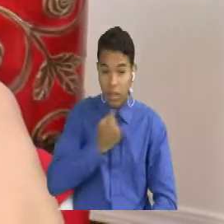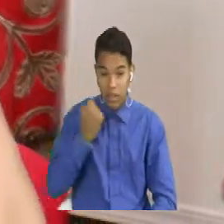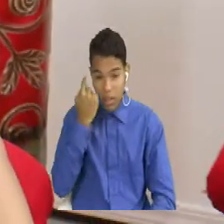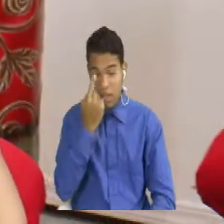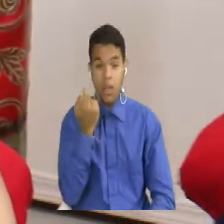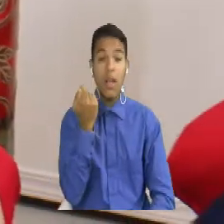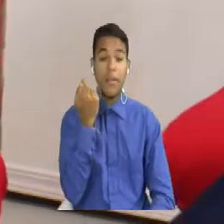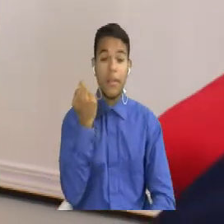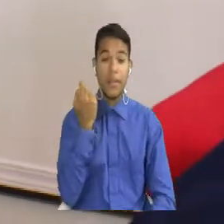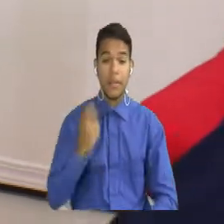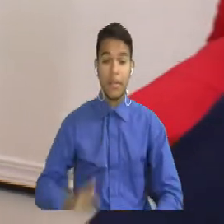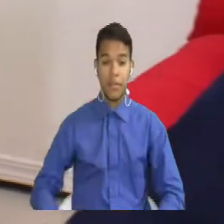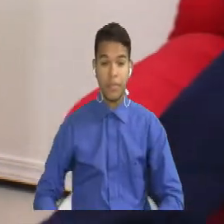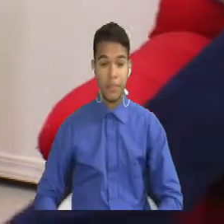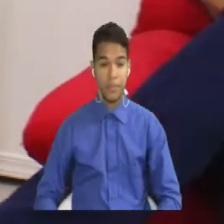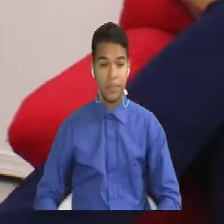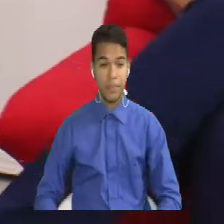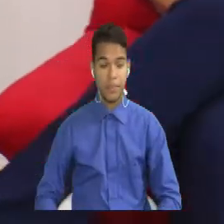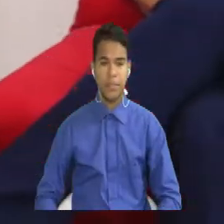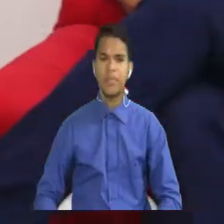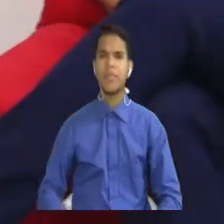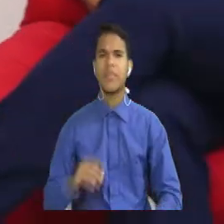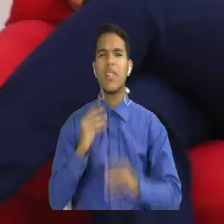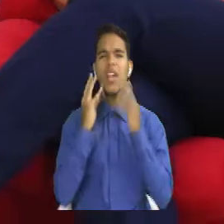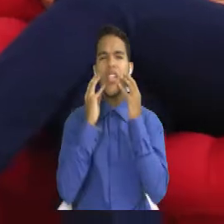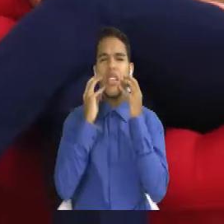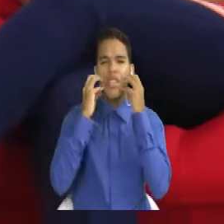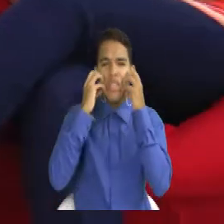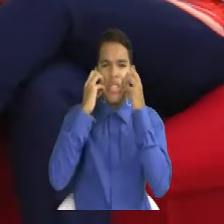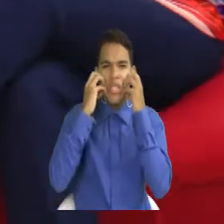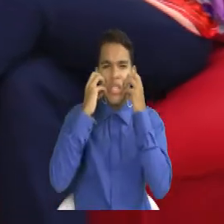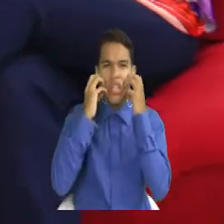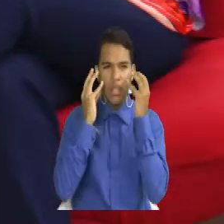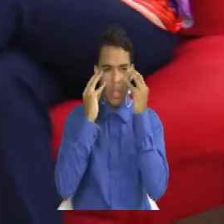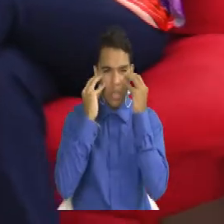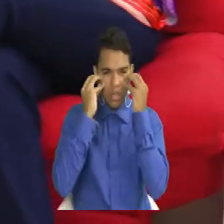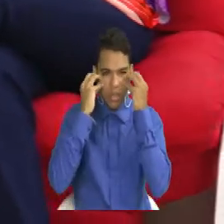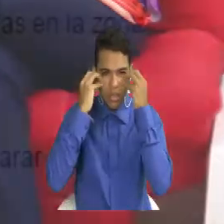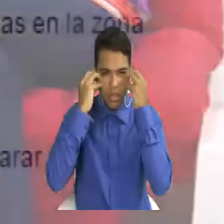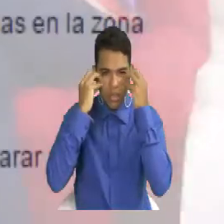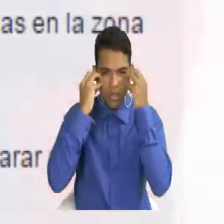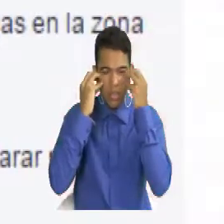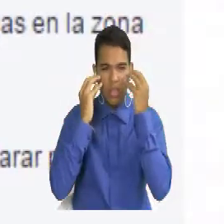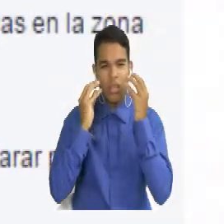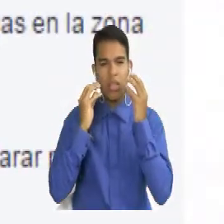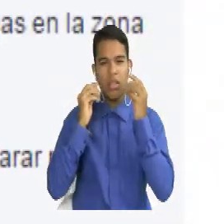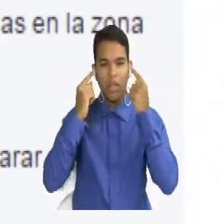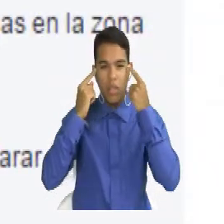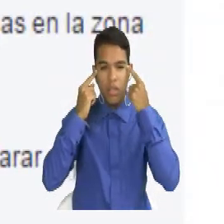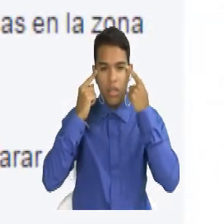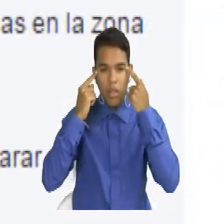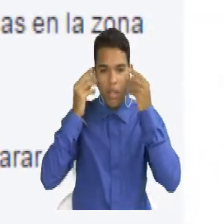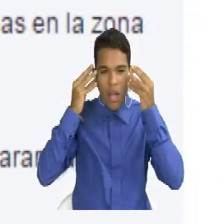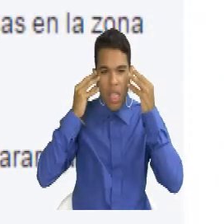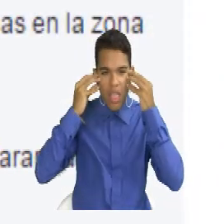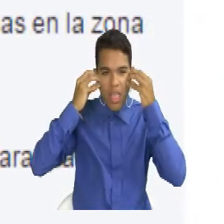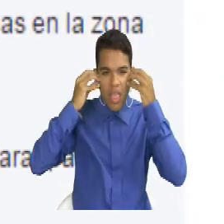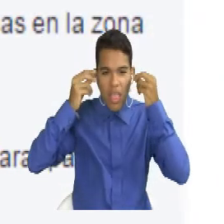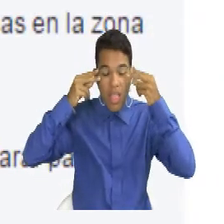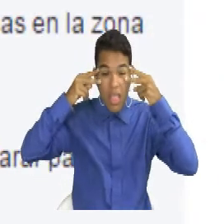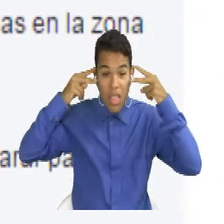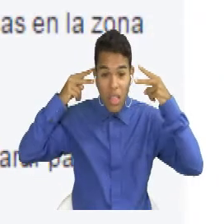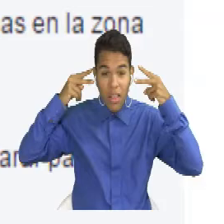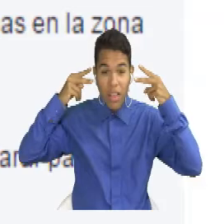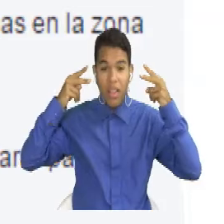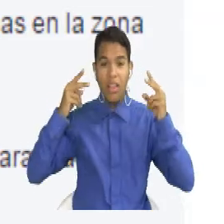dice cómo minimizar las arrugas en la parte ocular, esos llamados patas de gallina. Entonces, desde tu punto de vista,